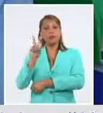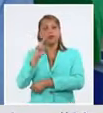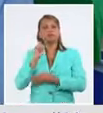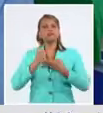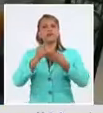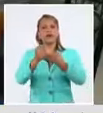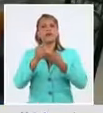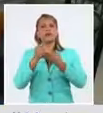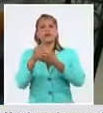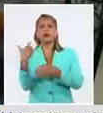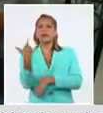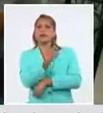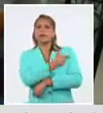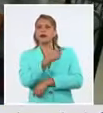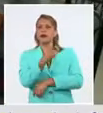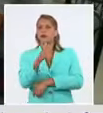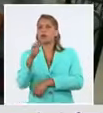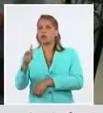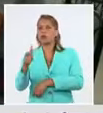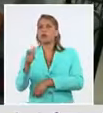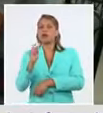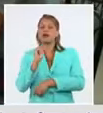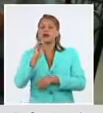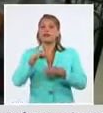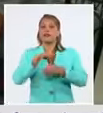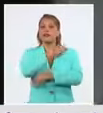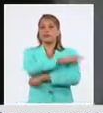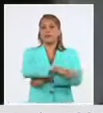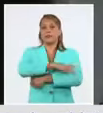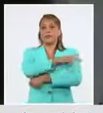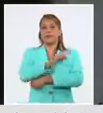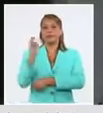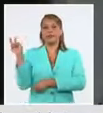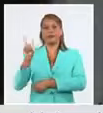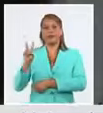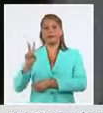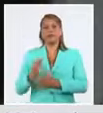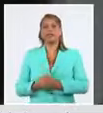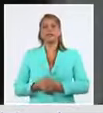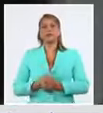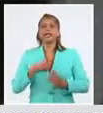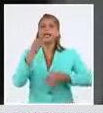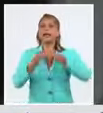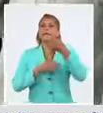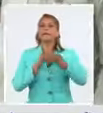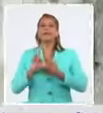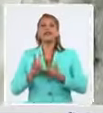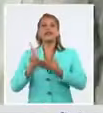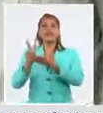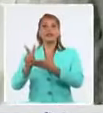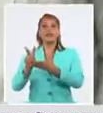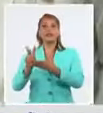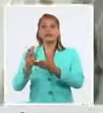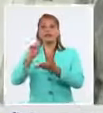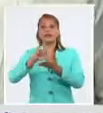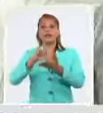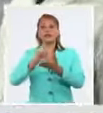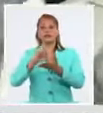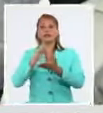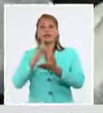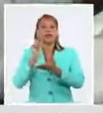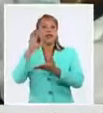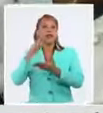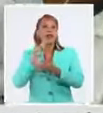la COVID-19 en esta tierra. En la visita realizada al Centro de Diagnóstico Integral Amelia Blanco del Distrito Capital por